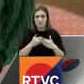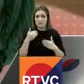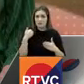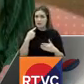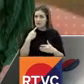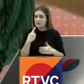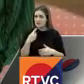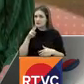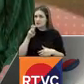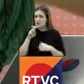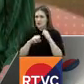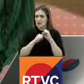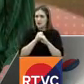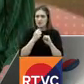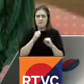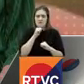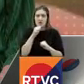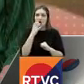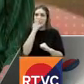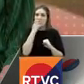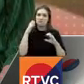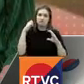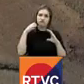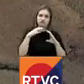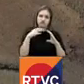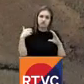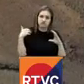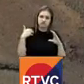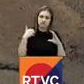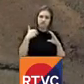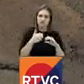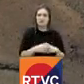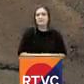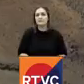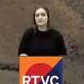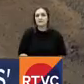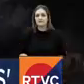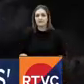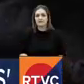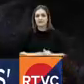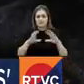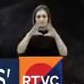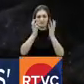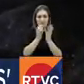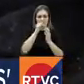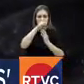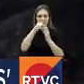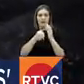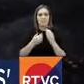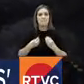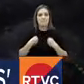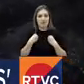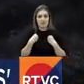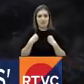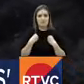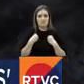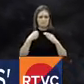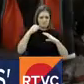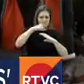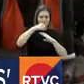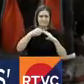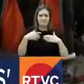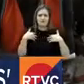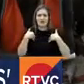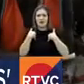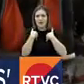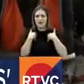han sido los más calientes para el planeta. El planeta como hábitat, como hogar de millones de especies, entre ellas